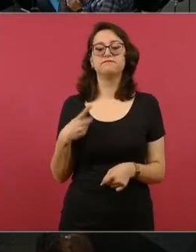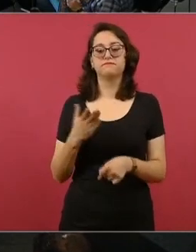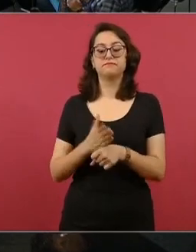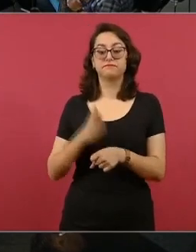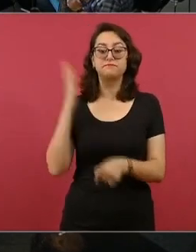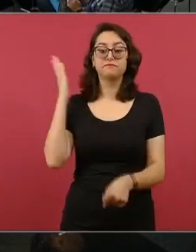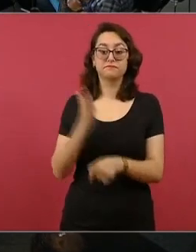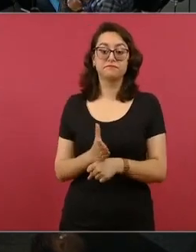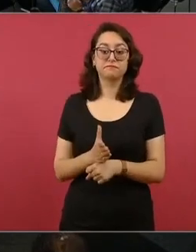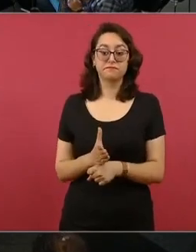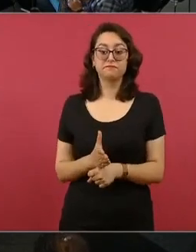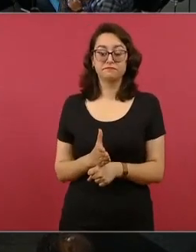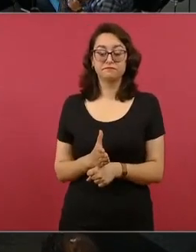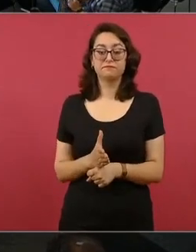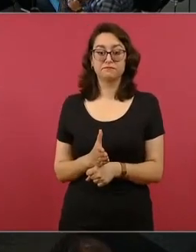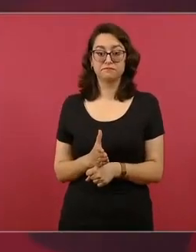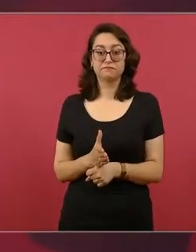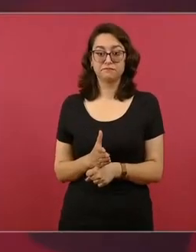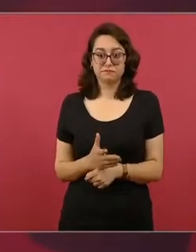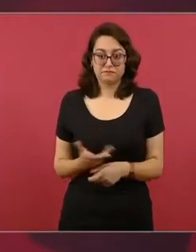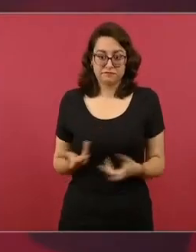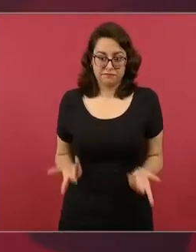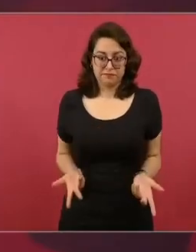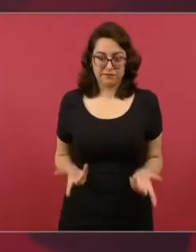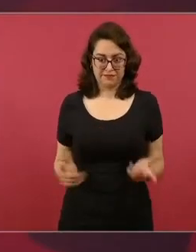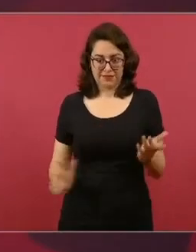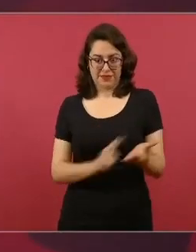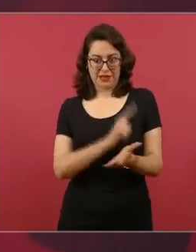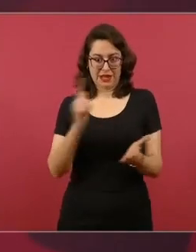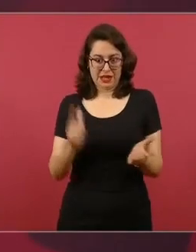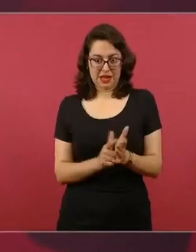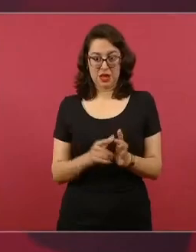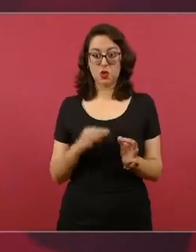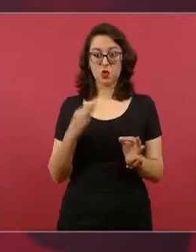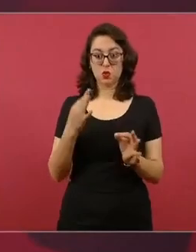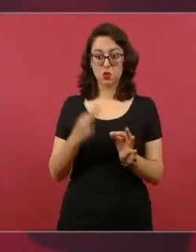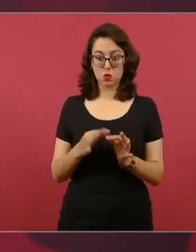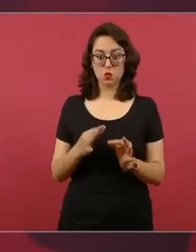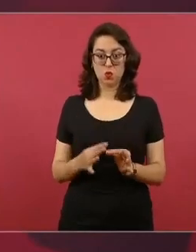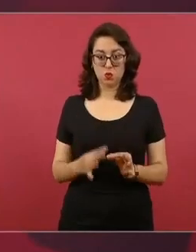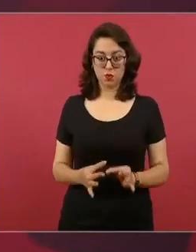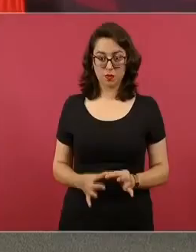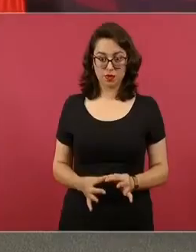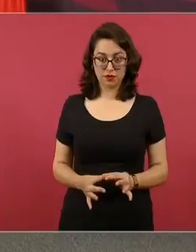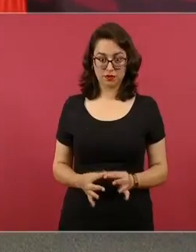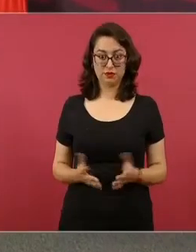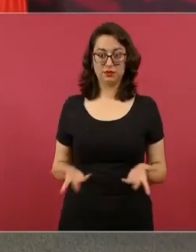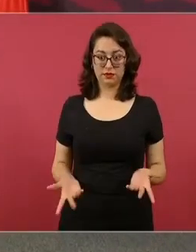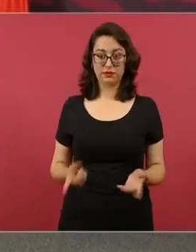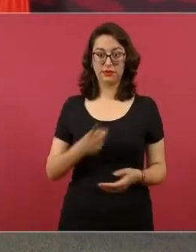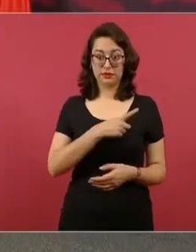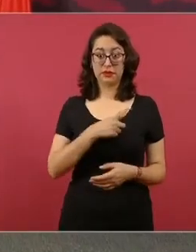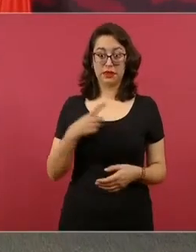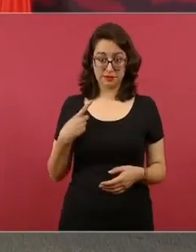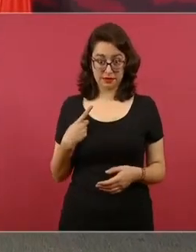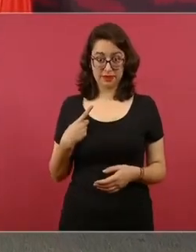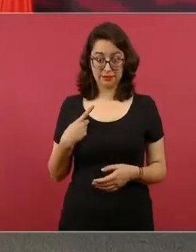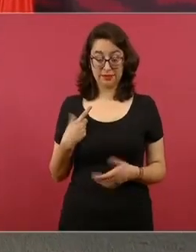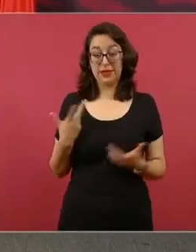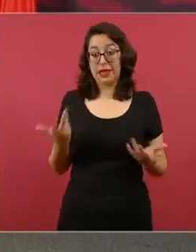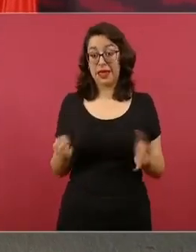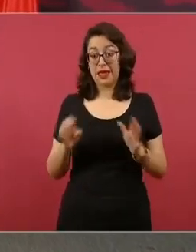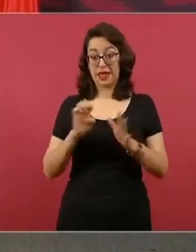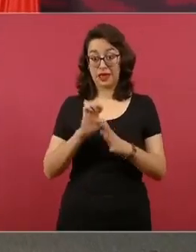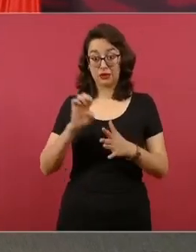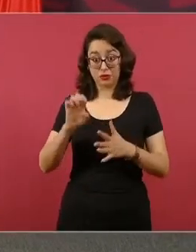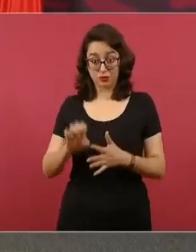una pena por no estar cumpliendo con la ley. En el caso de